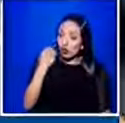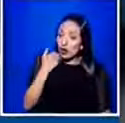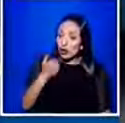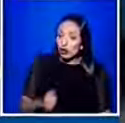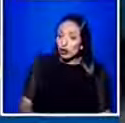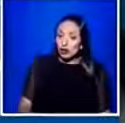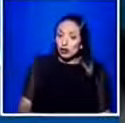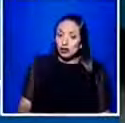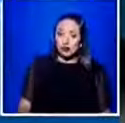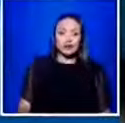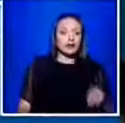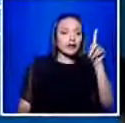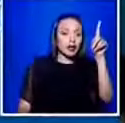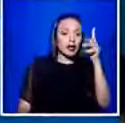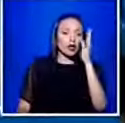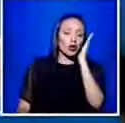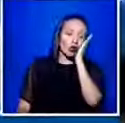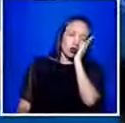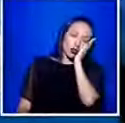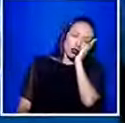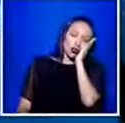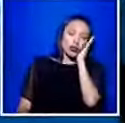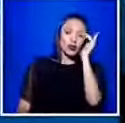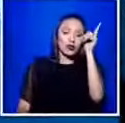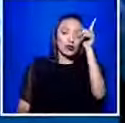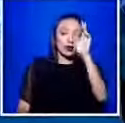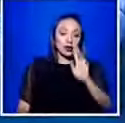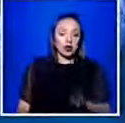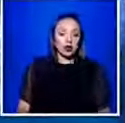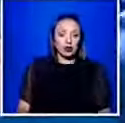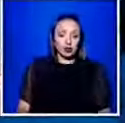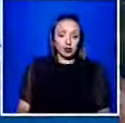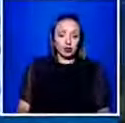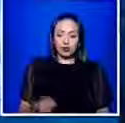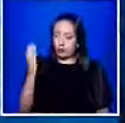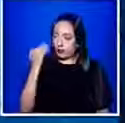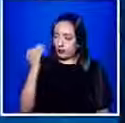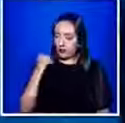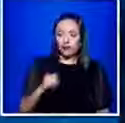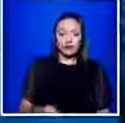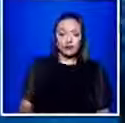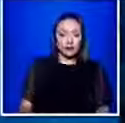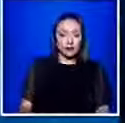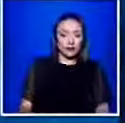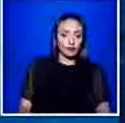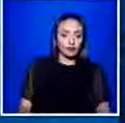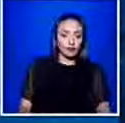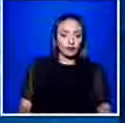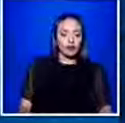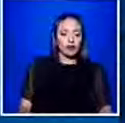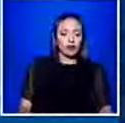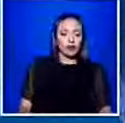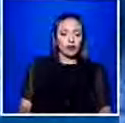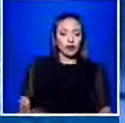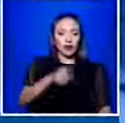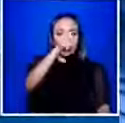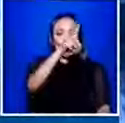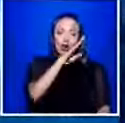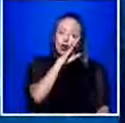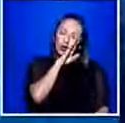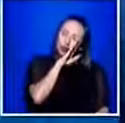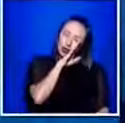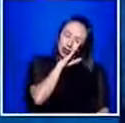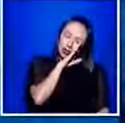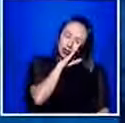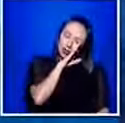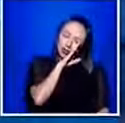es? Chay, es un hotel. ¿Hotel es ahí? Chay, venga un poquito para acá para que nos comente. Venga para acá. A ver, ¿qué está pasando? Ahí es un hotel donde